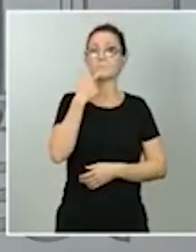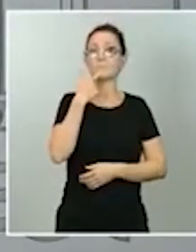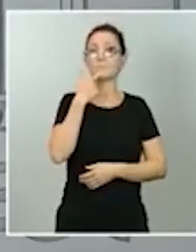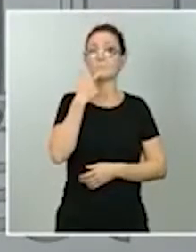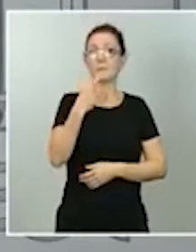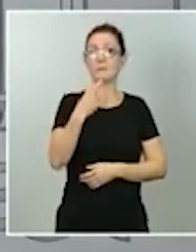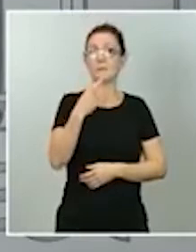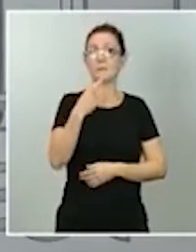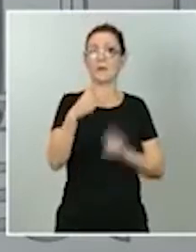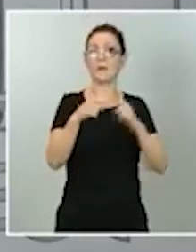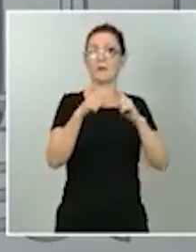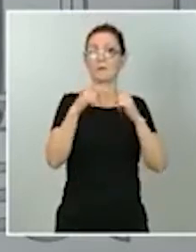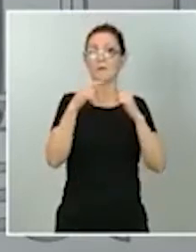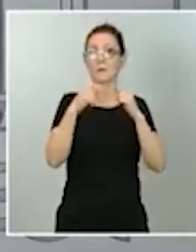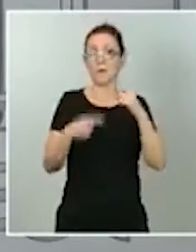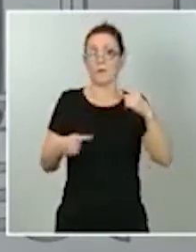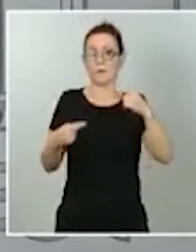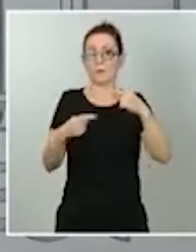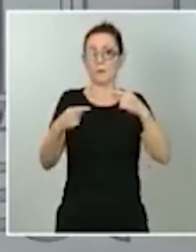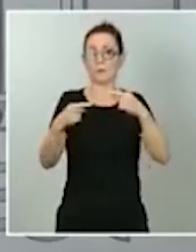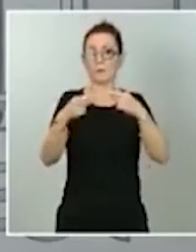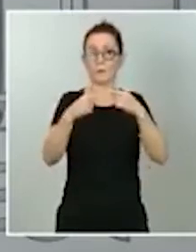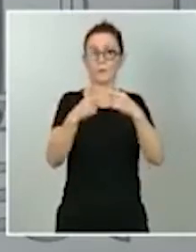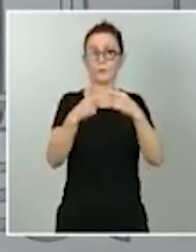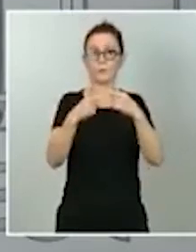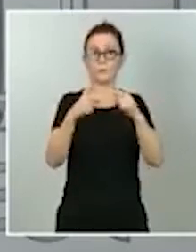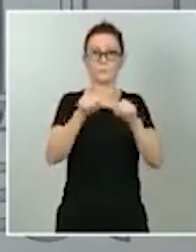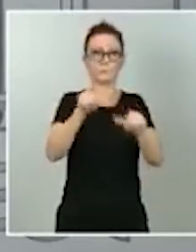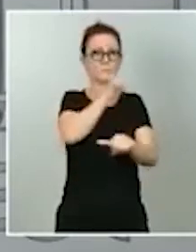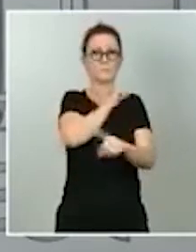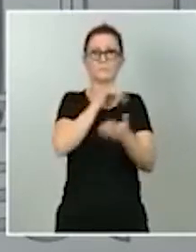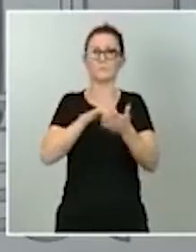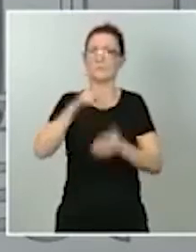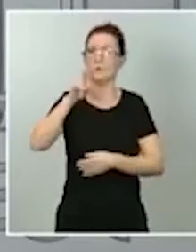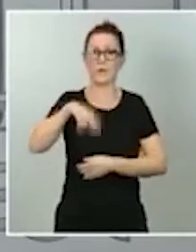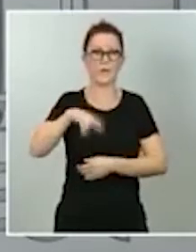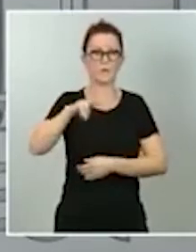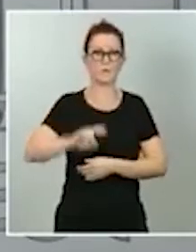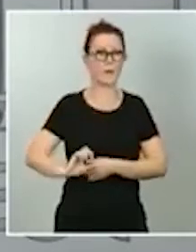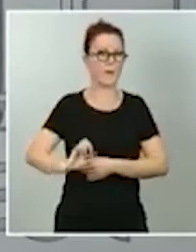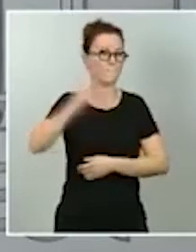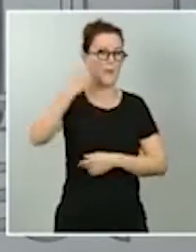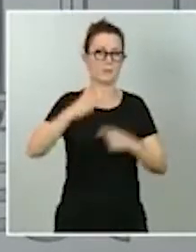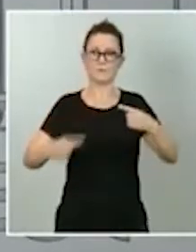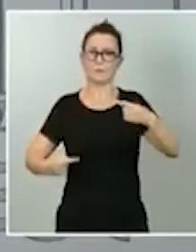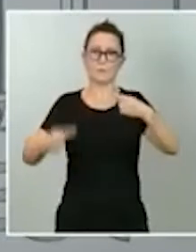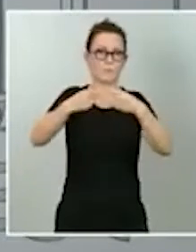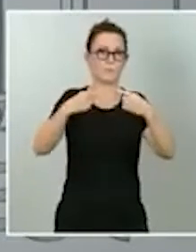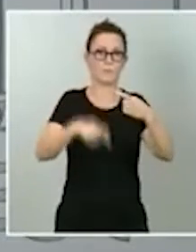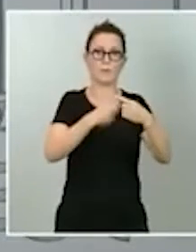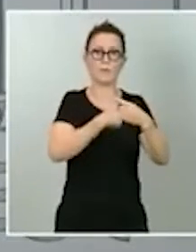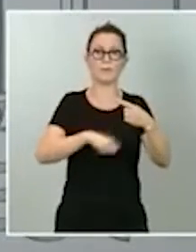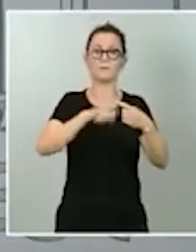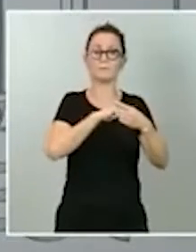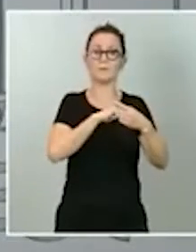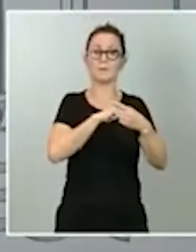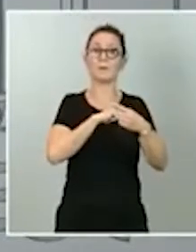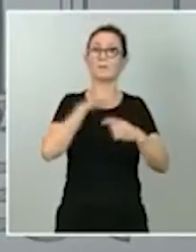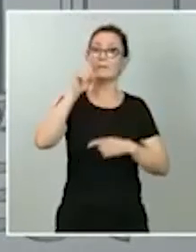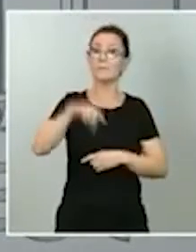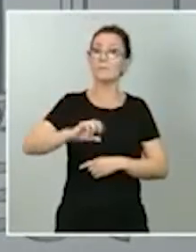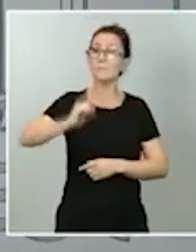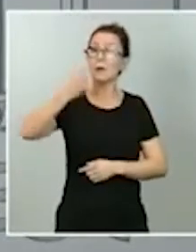jamás registradas en nuestro país pero lo más importante es que esta reducción del déficit no se va a hacer con